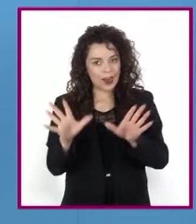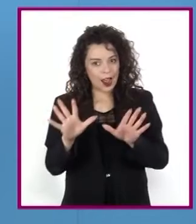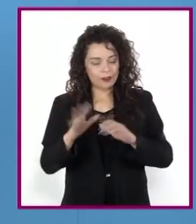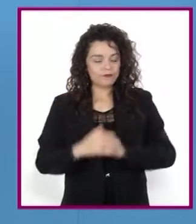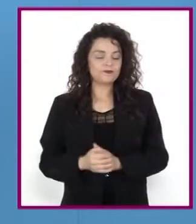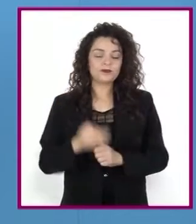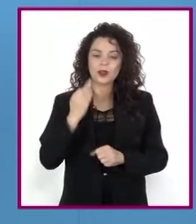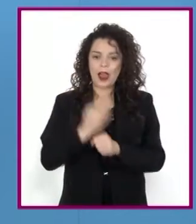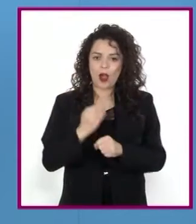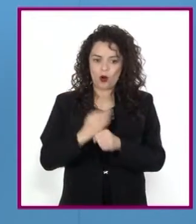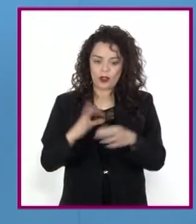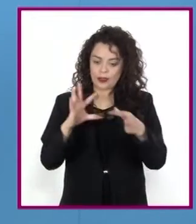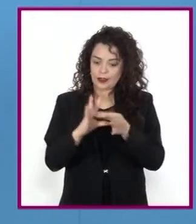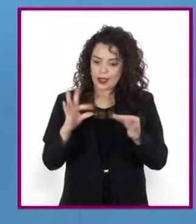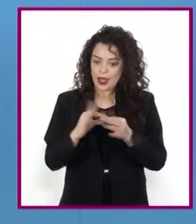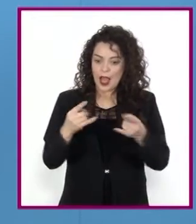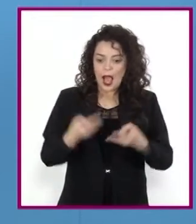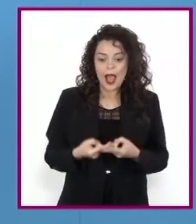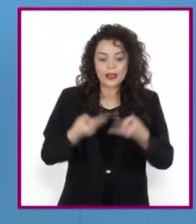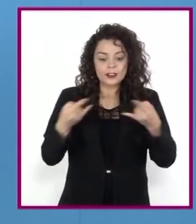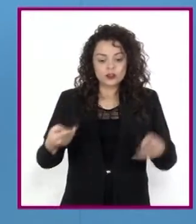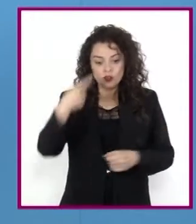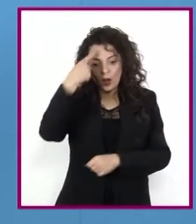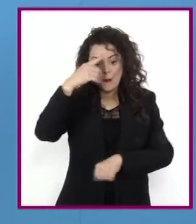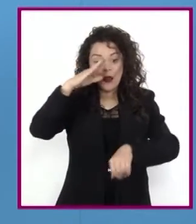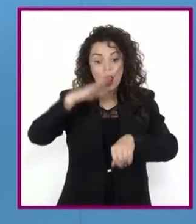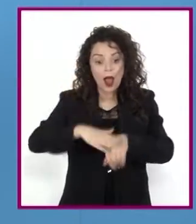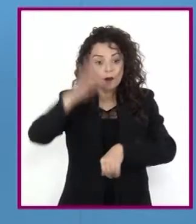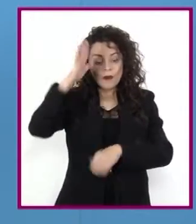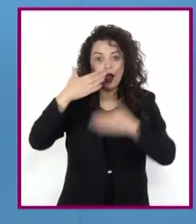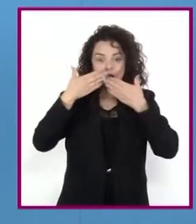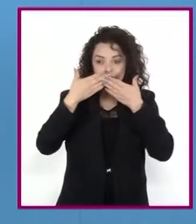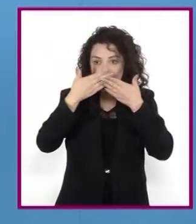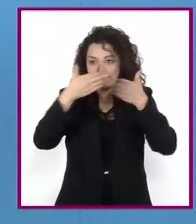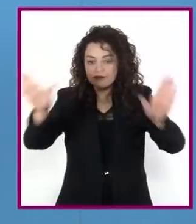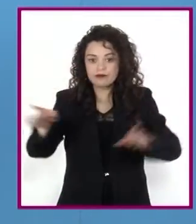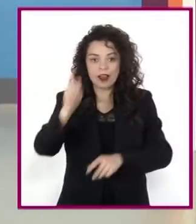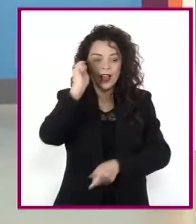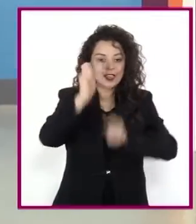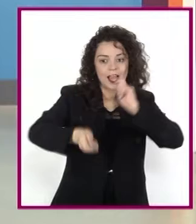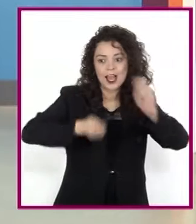Hagamos un poquito de historia para ampliar nuestro saber acerca de ella.